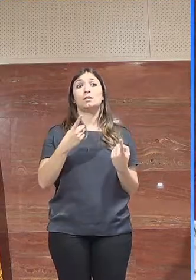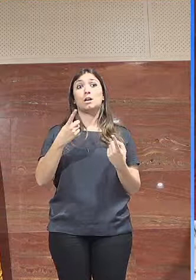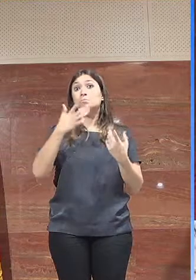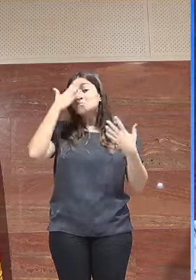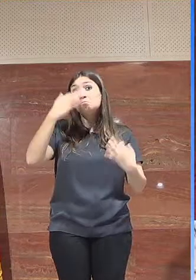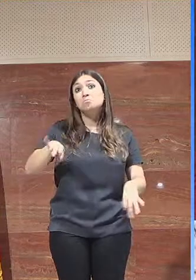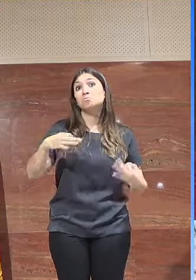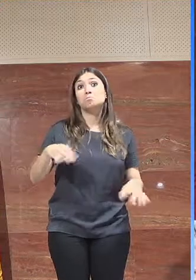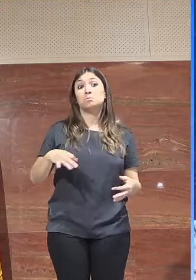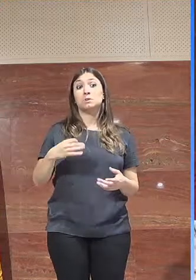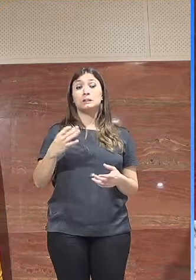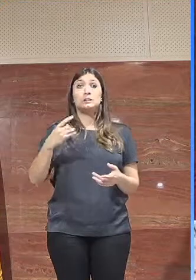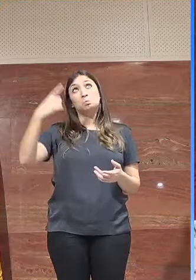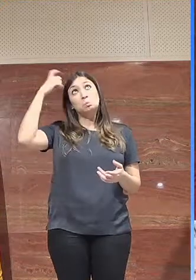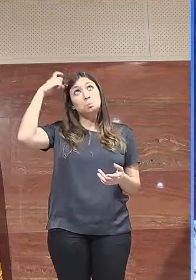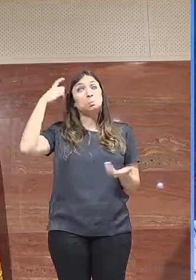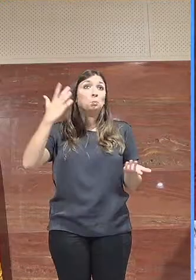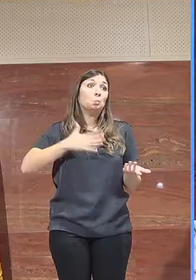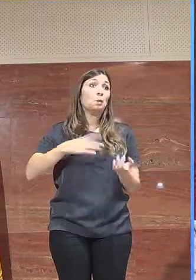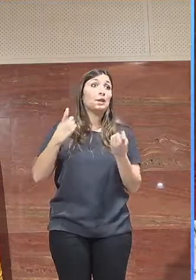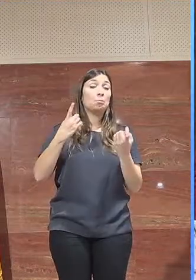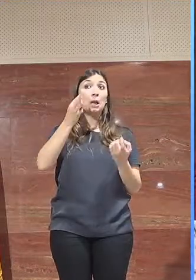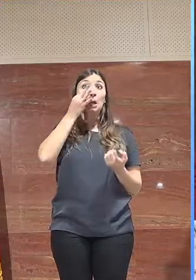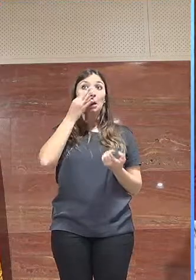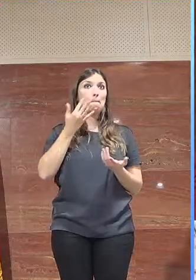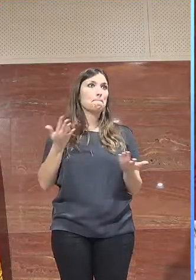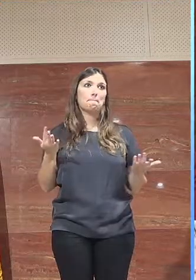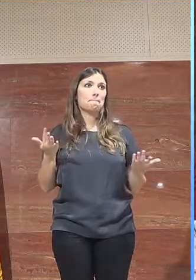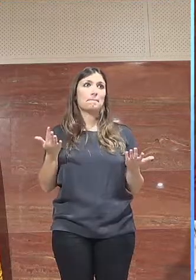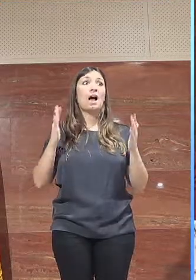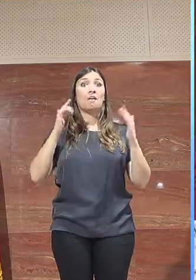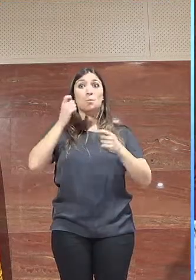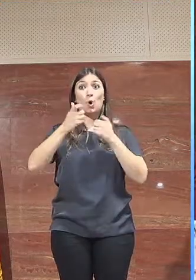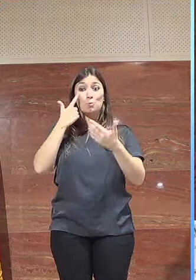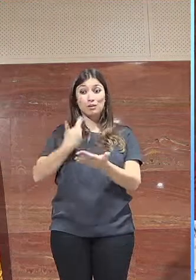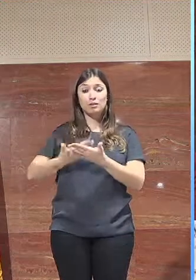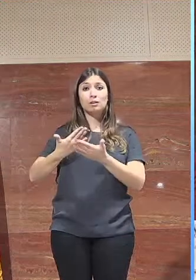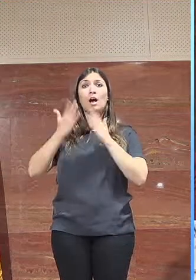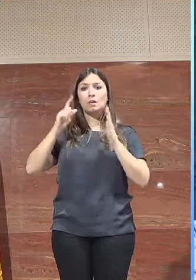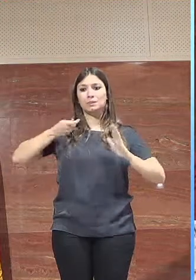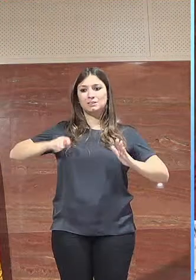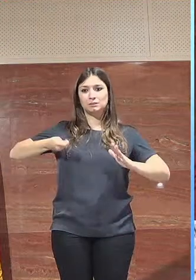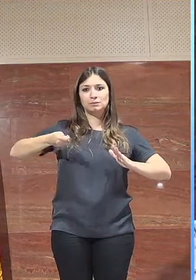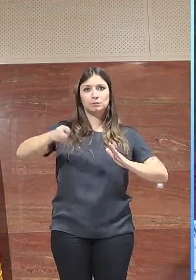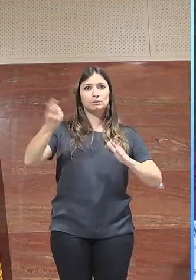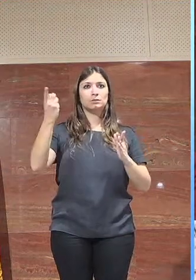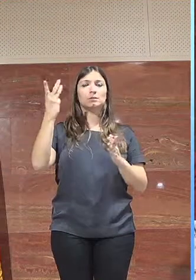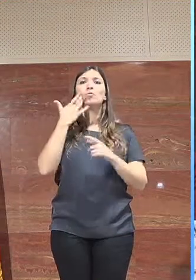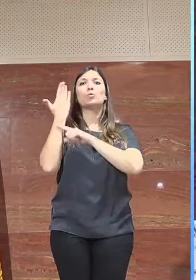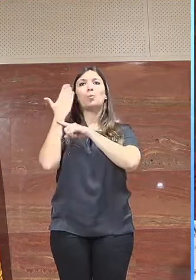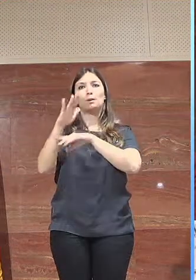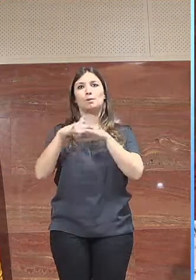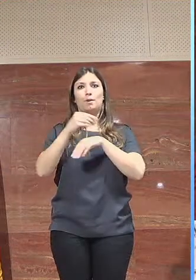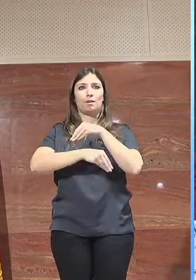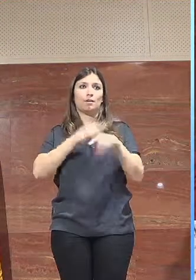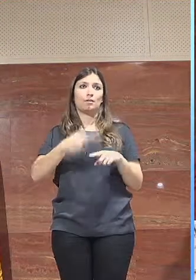las teníamos sí en la cabeza, pero quizás ahí en el fondo, y ahora eso nos va a obligar a implementar algunas propuestas de actuación